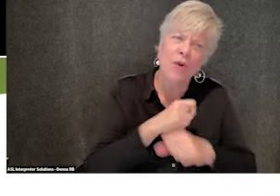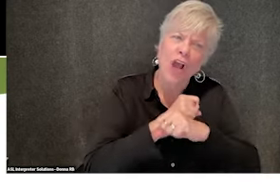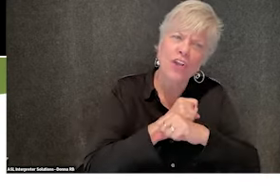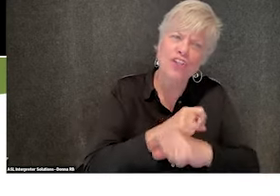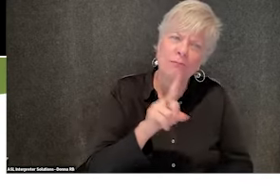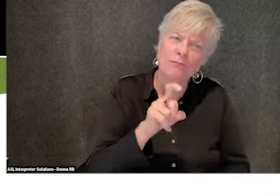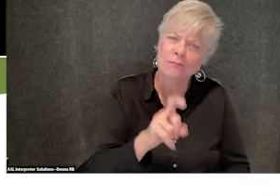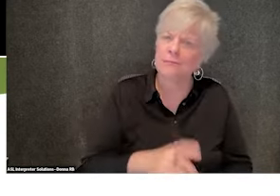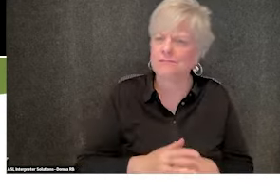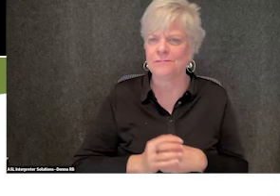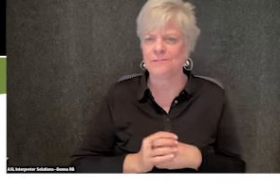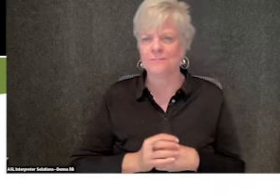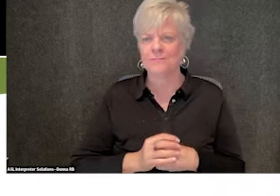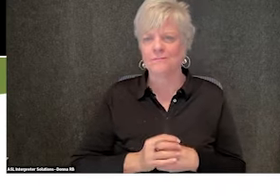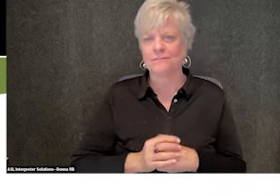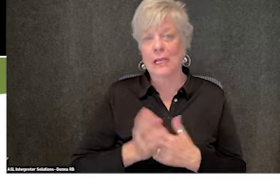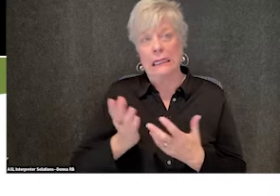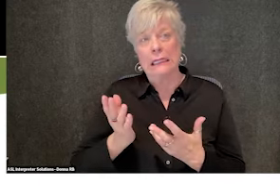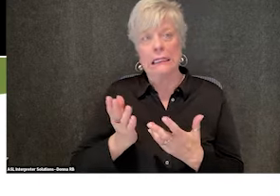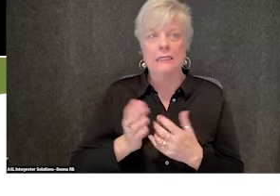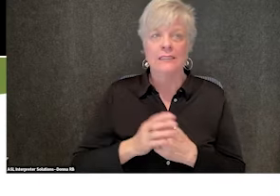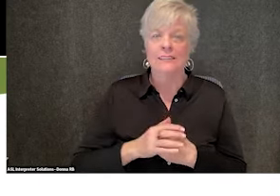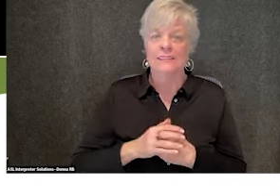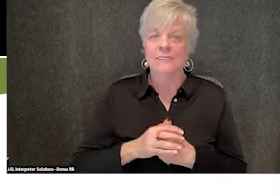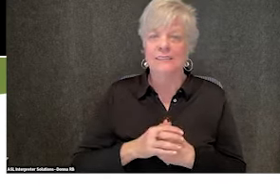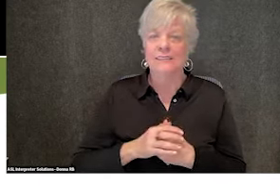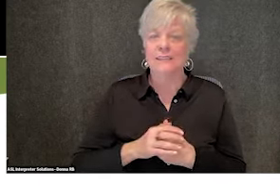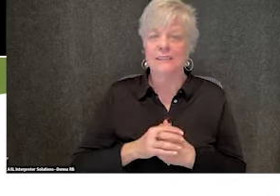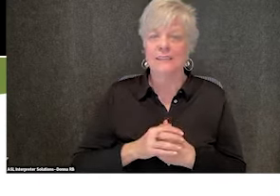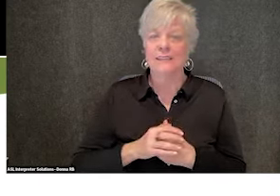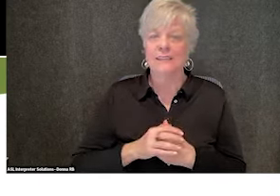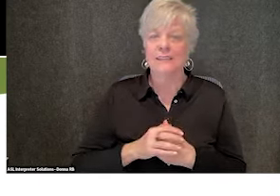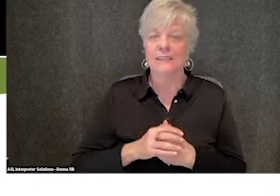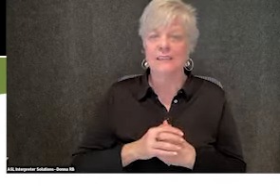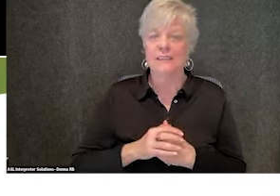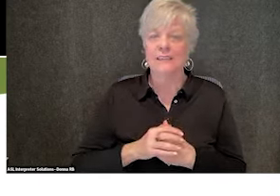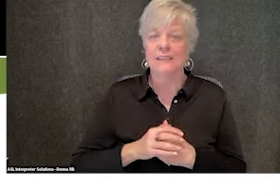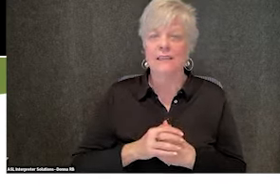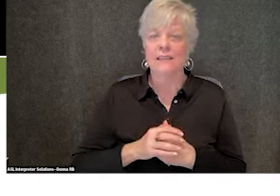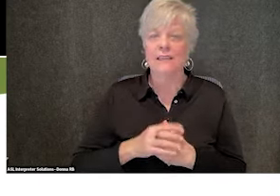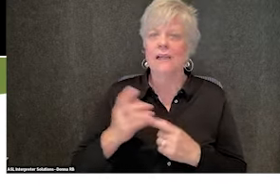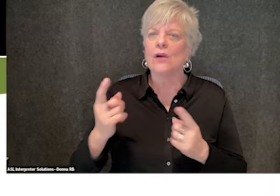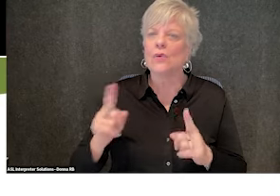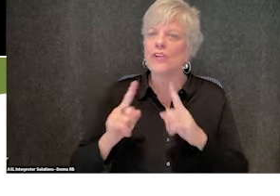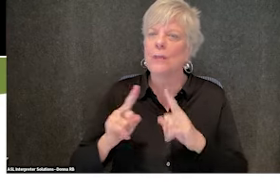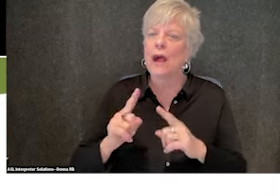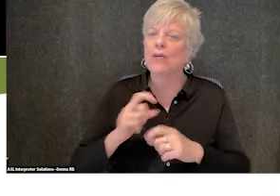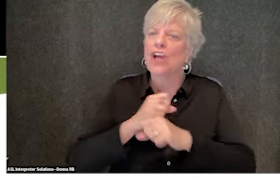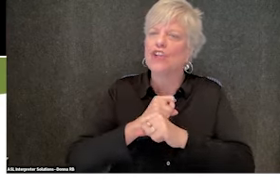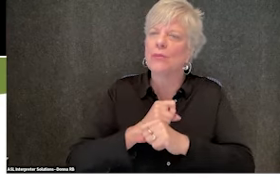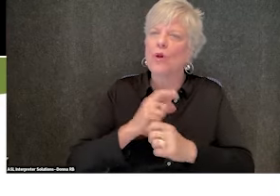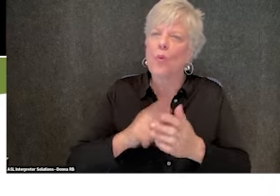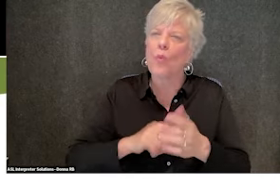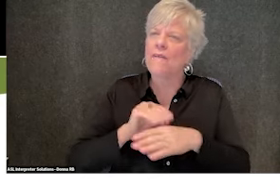Quiero darle a las personas consejos sobre cómo, si me alcanzan a escuchar, sí. De